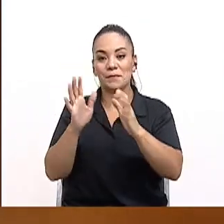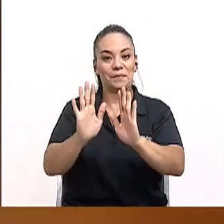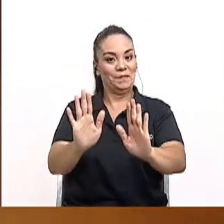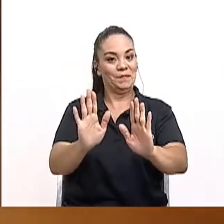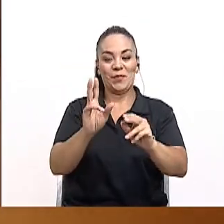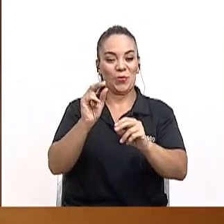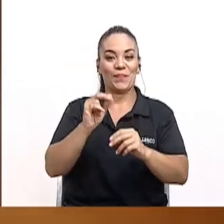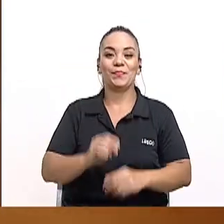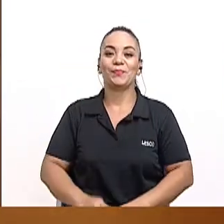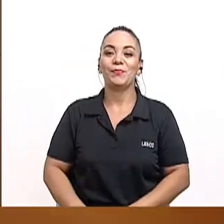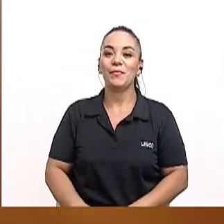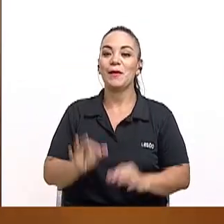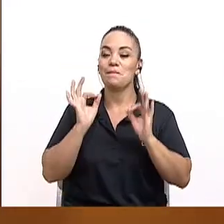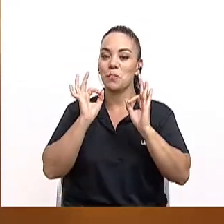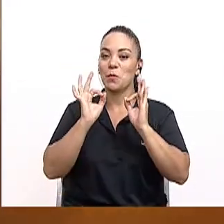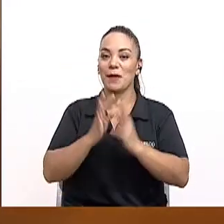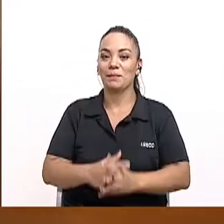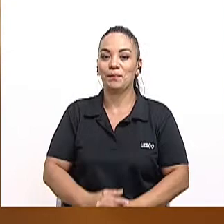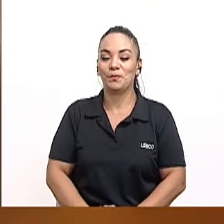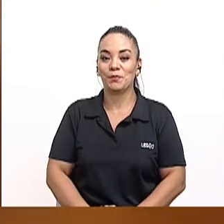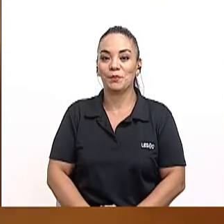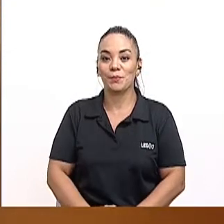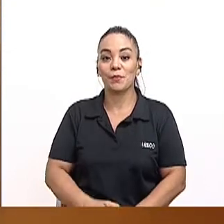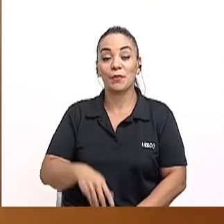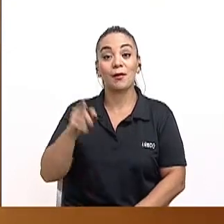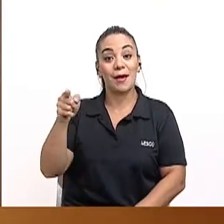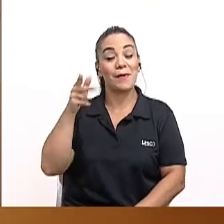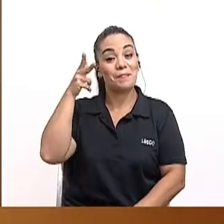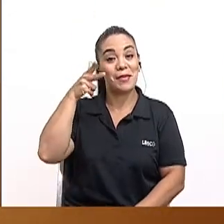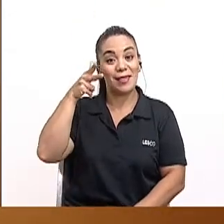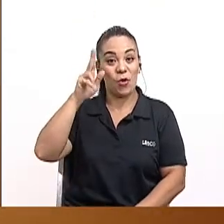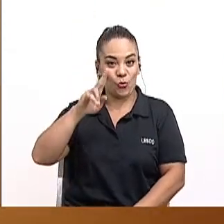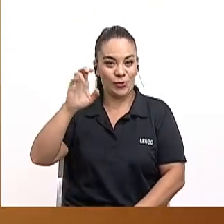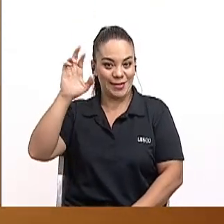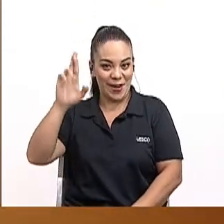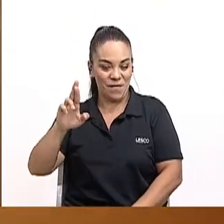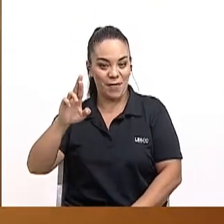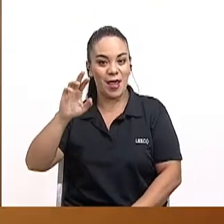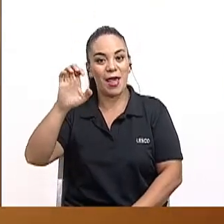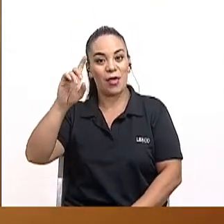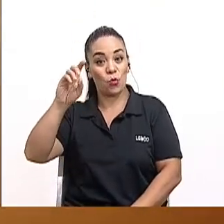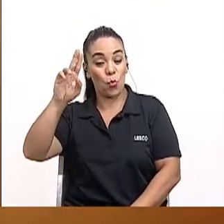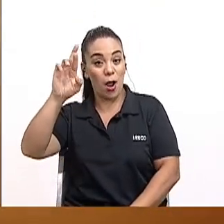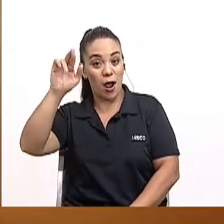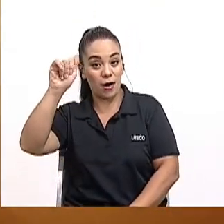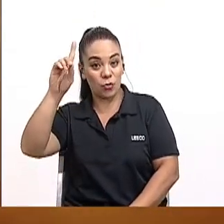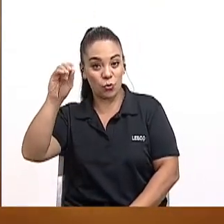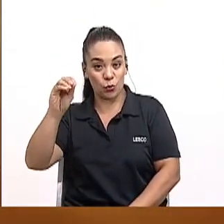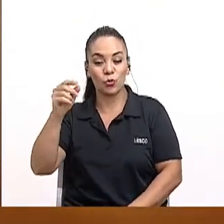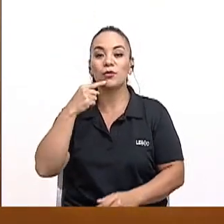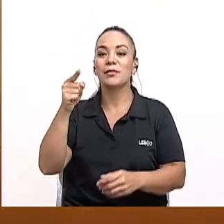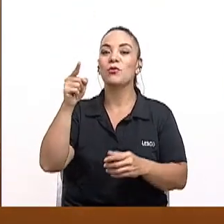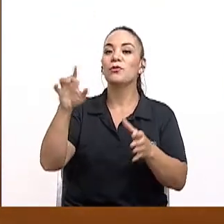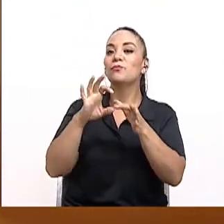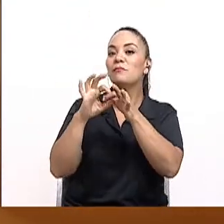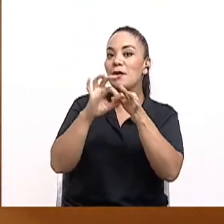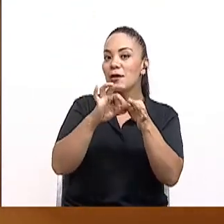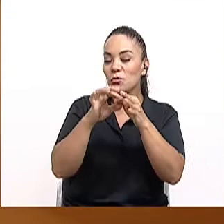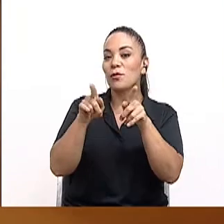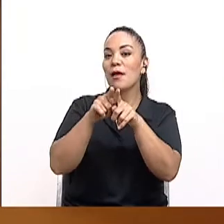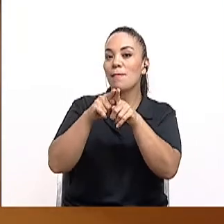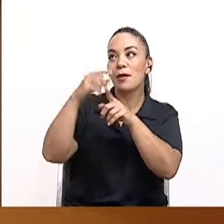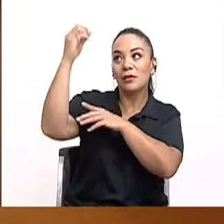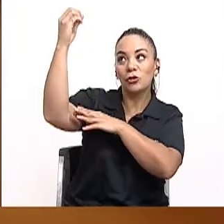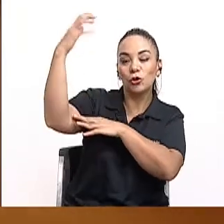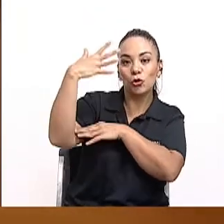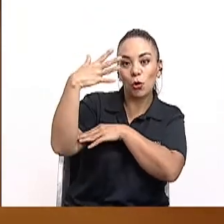quedando claro. Muy bien, ahora, como Eduardo nos comentaba, la demostración está relacionada con la radiación también que recibimos del Sol. ¿Qué